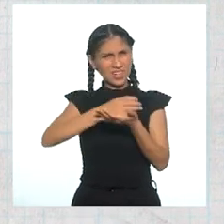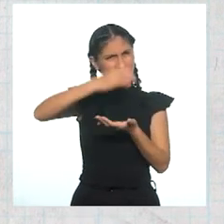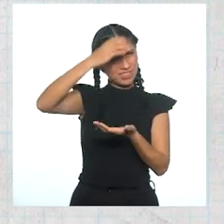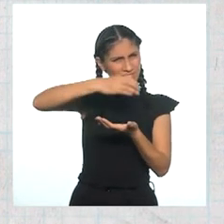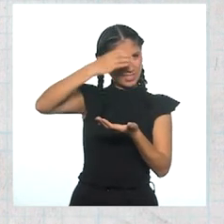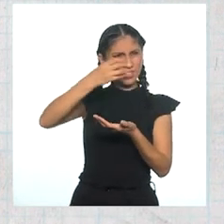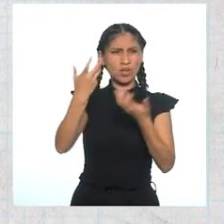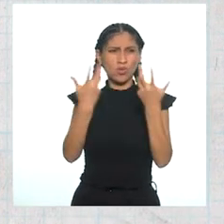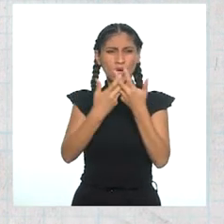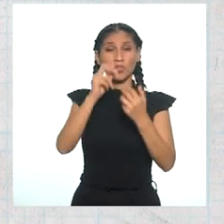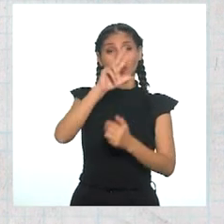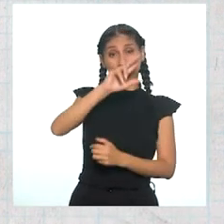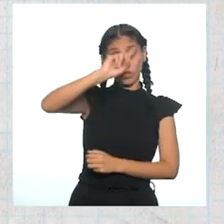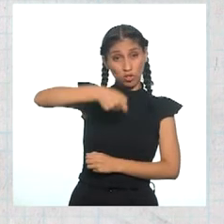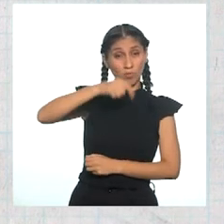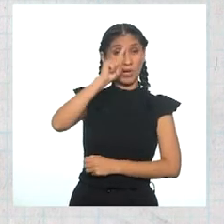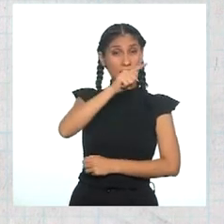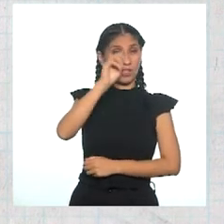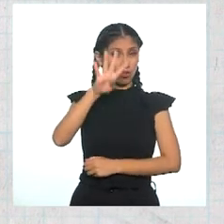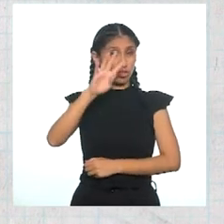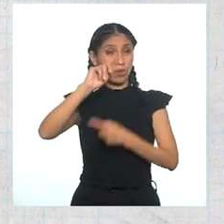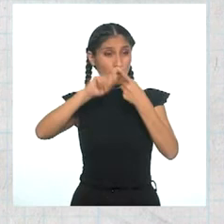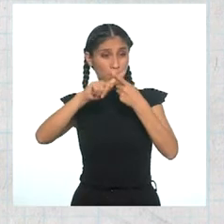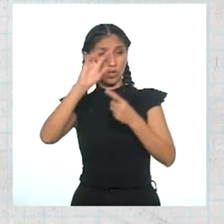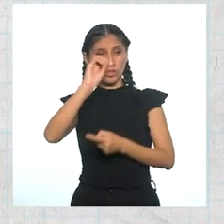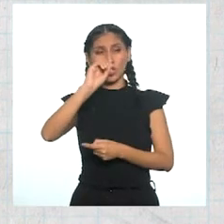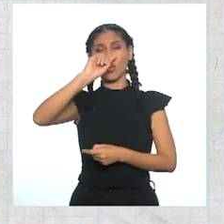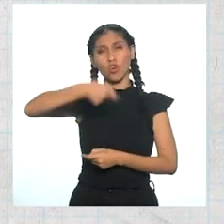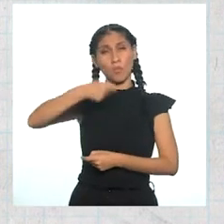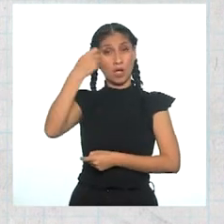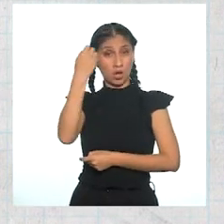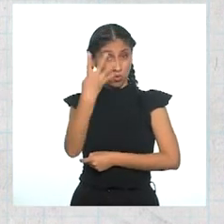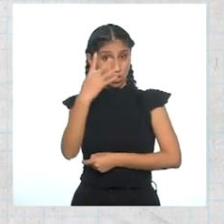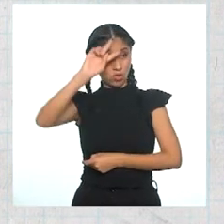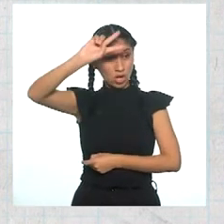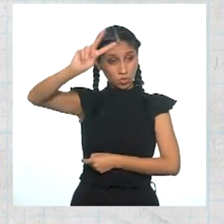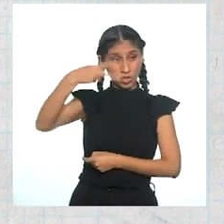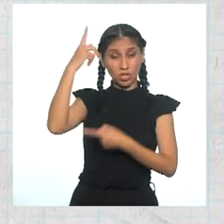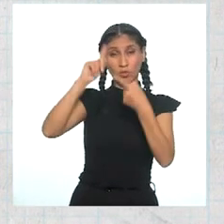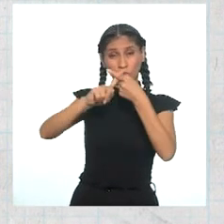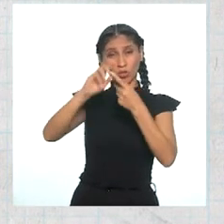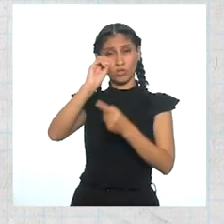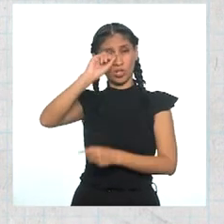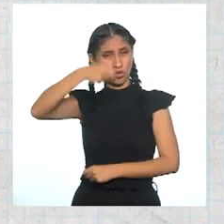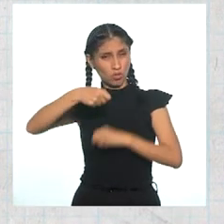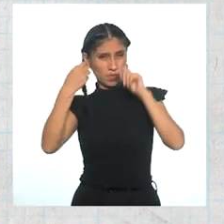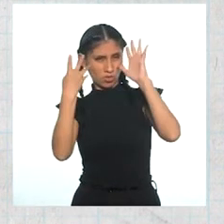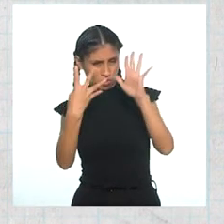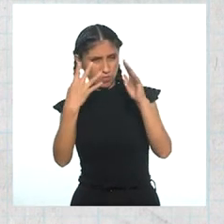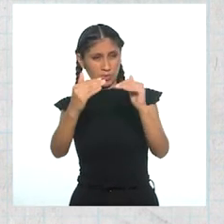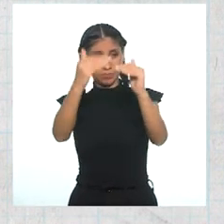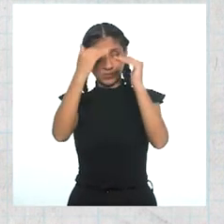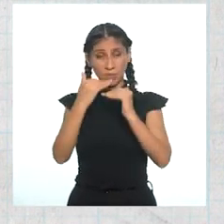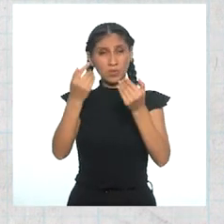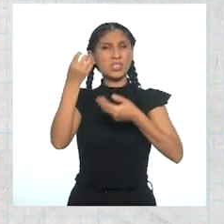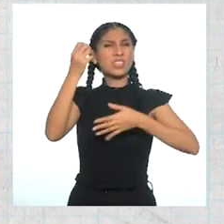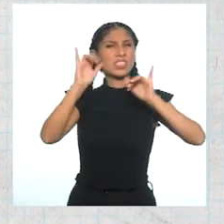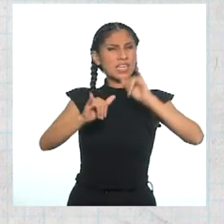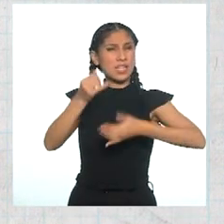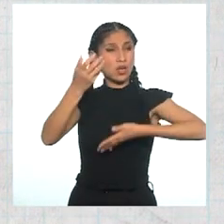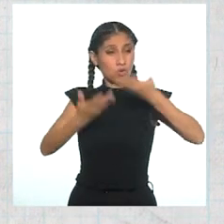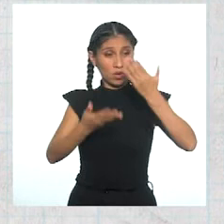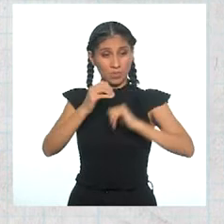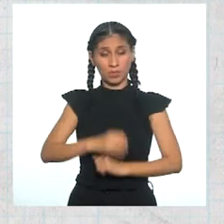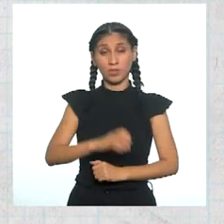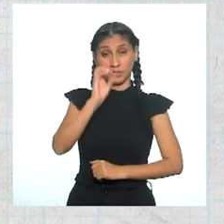de 3,14 por 0,4 al cuadrado por 0,9. Al multiplicar se obtiene